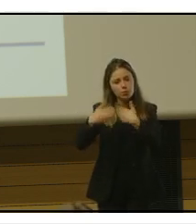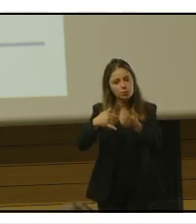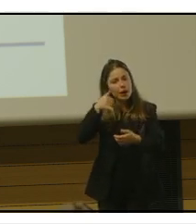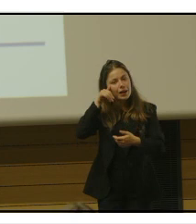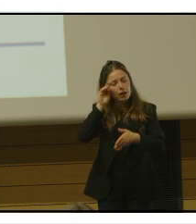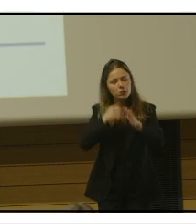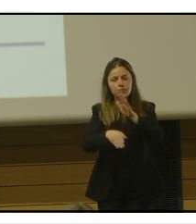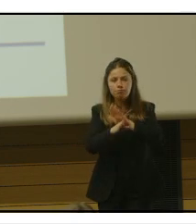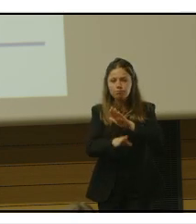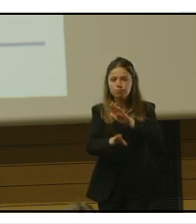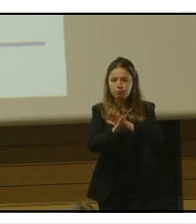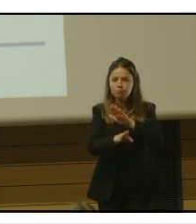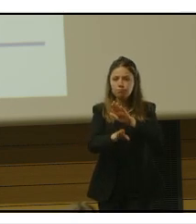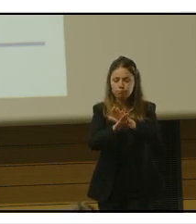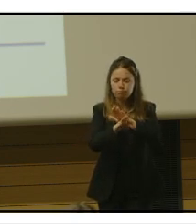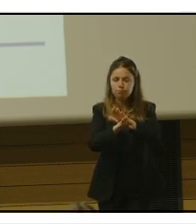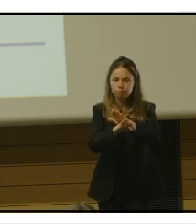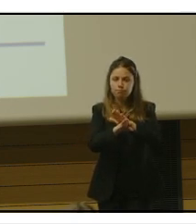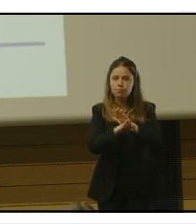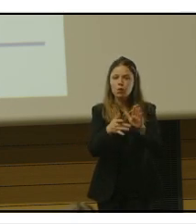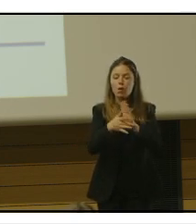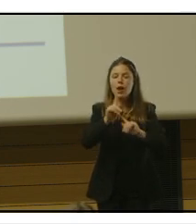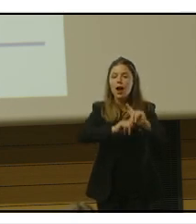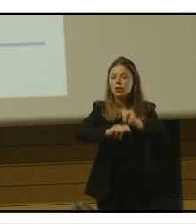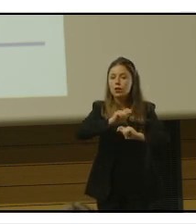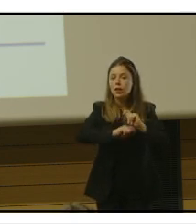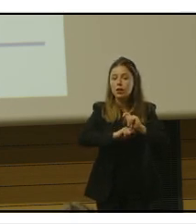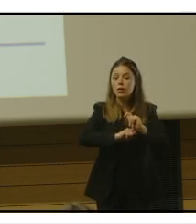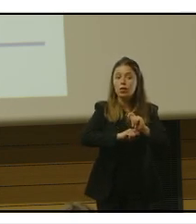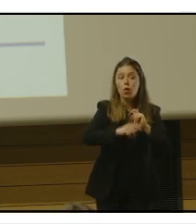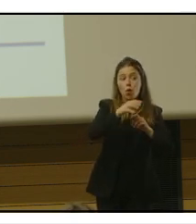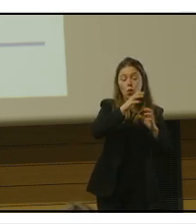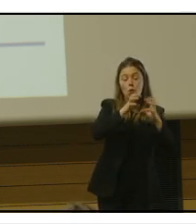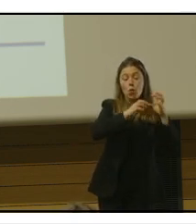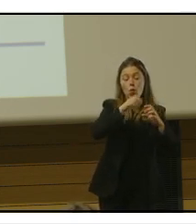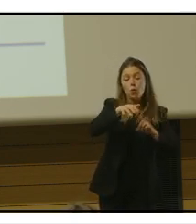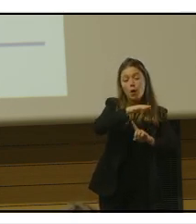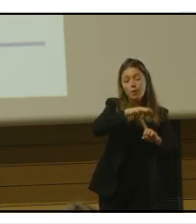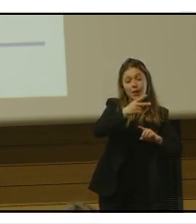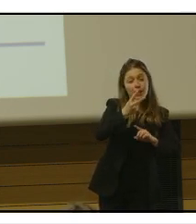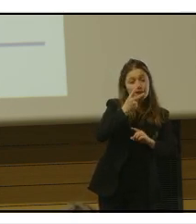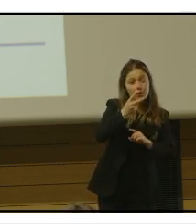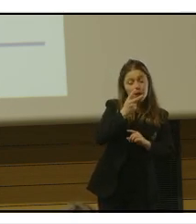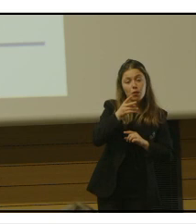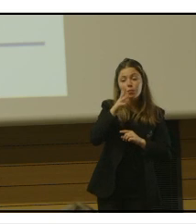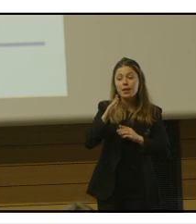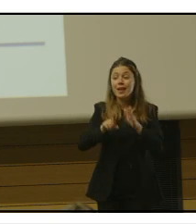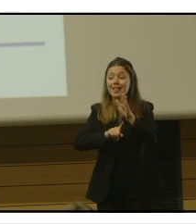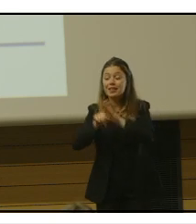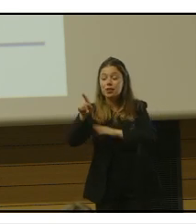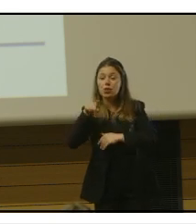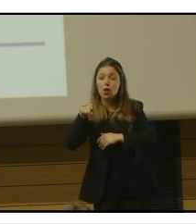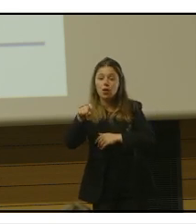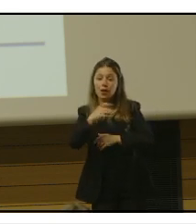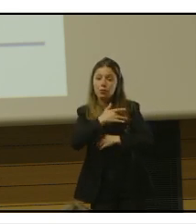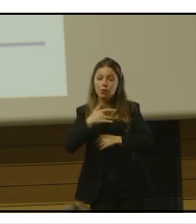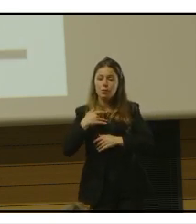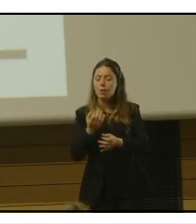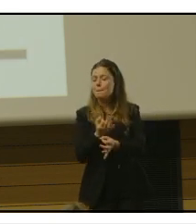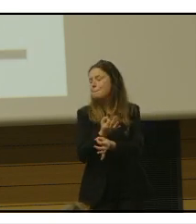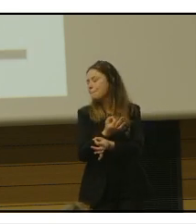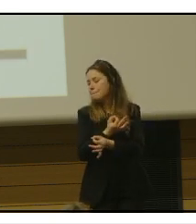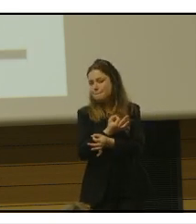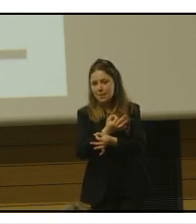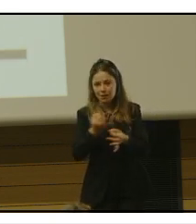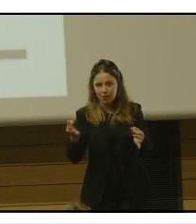se mantienen estables. La evidencia de asociación causal entre exposición a humo ambiental de tabaco y desarrollo de cáncer de pulmón está